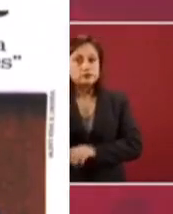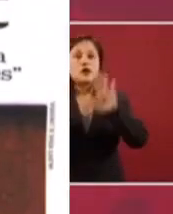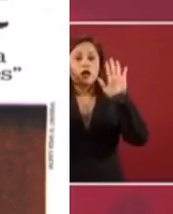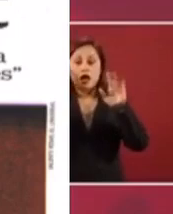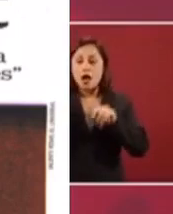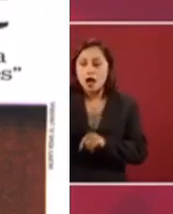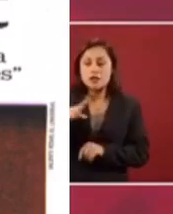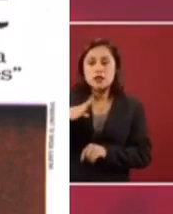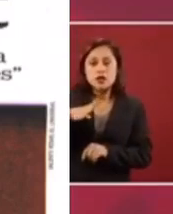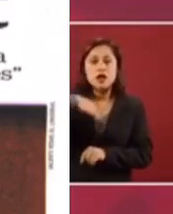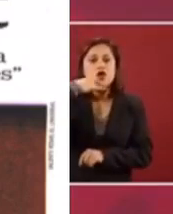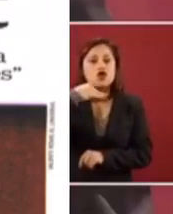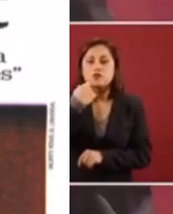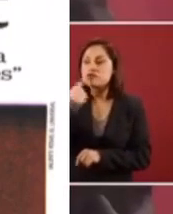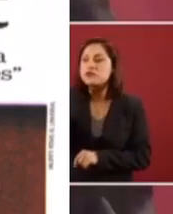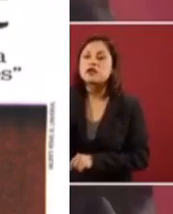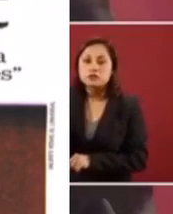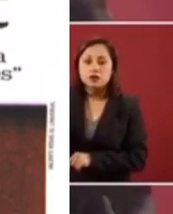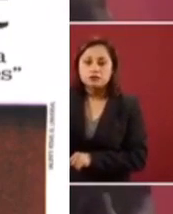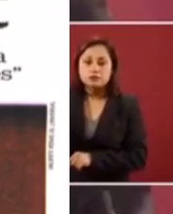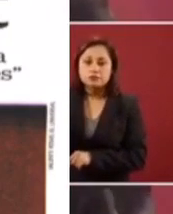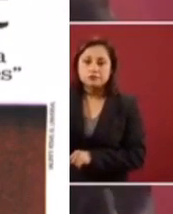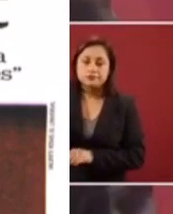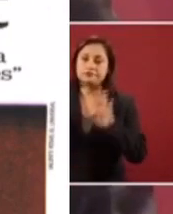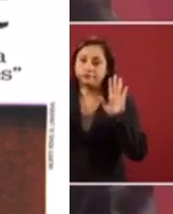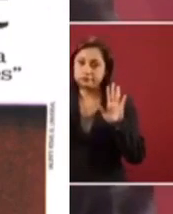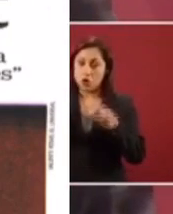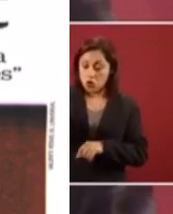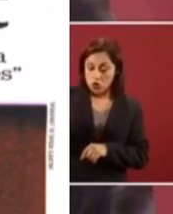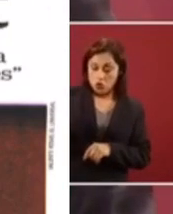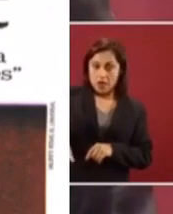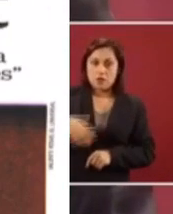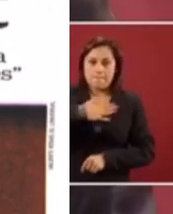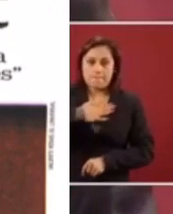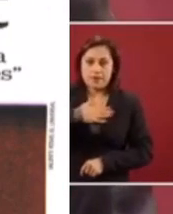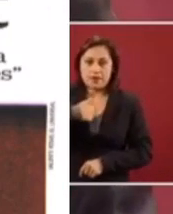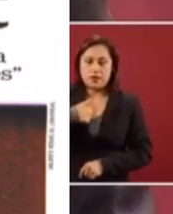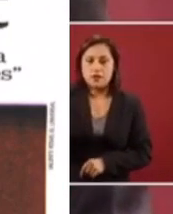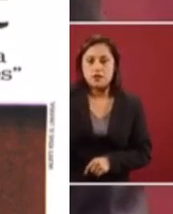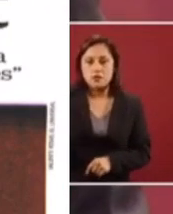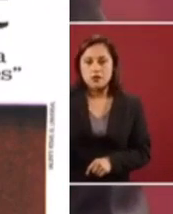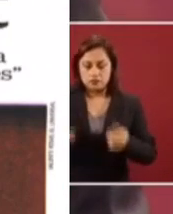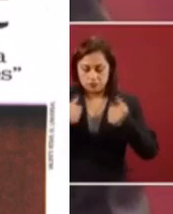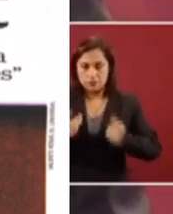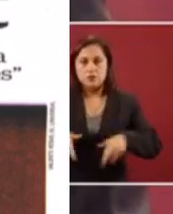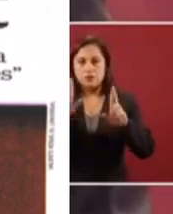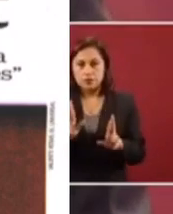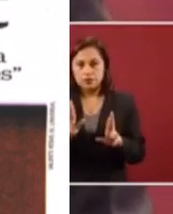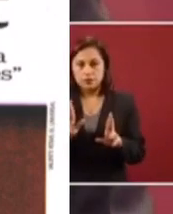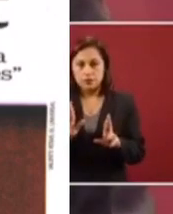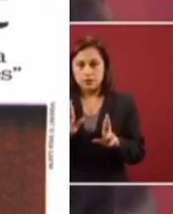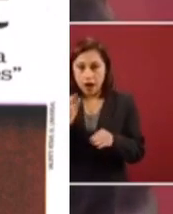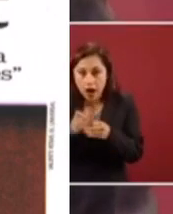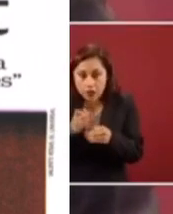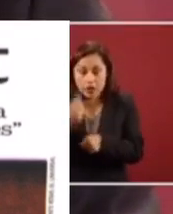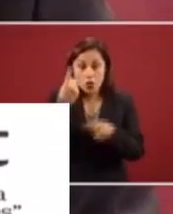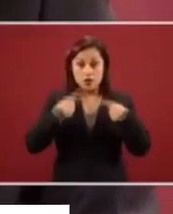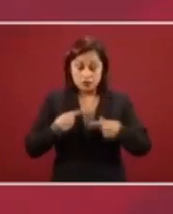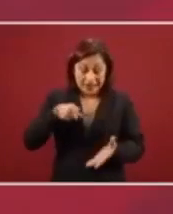de corrupción, sobre todo en lo que corresponde al gobierno que represento, si hay un servidor público